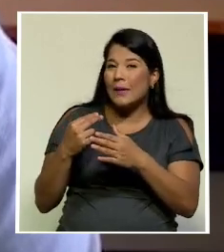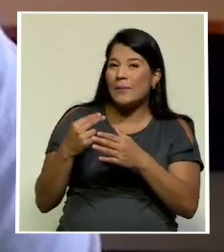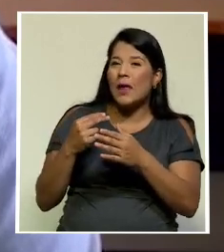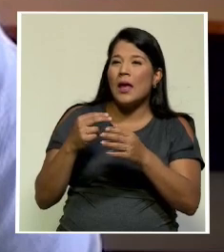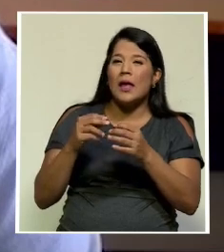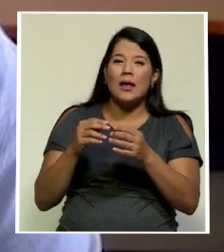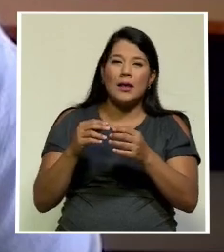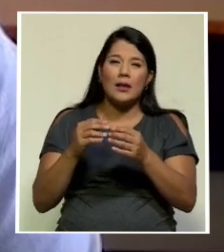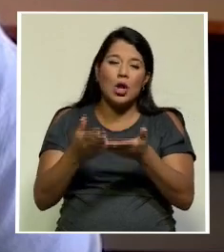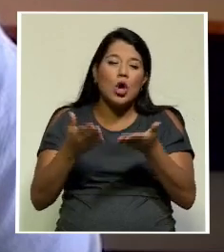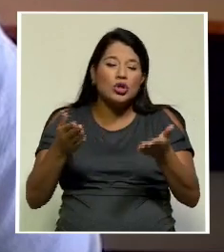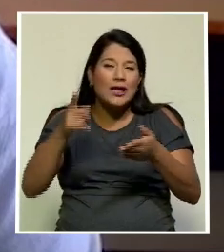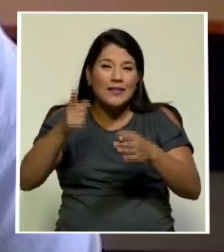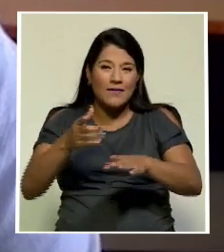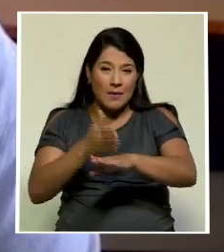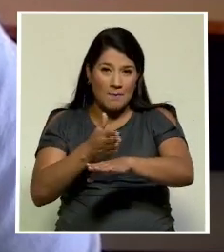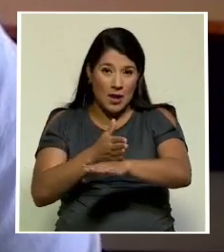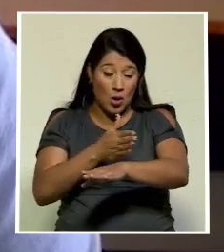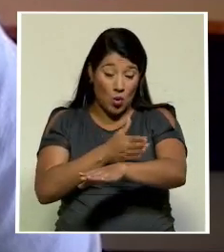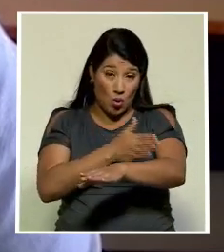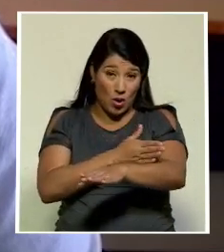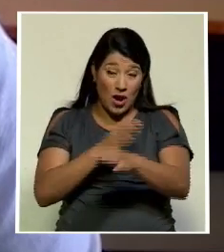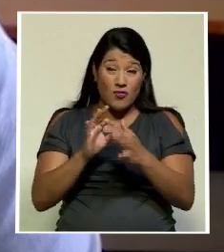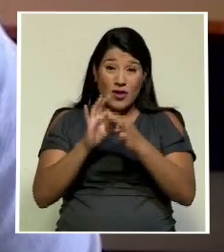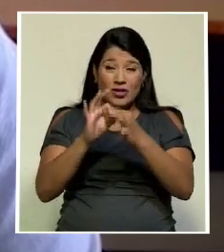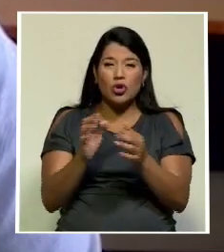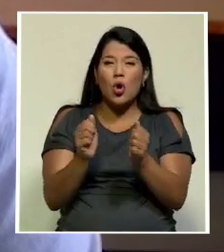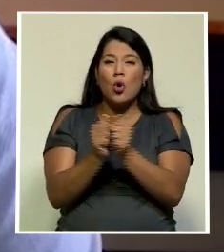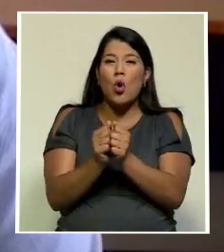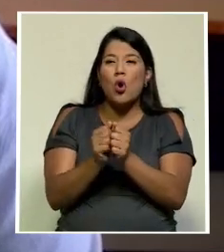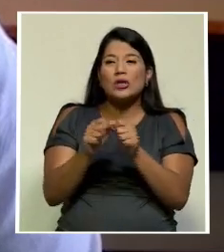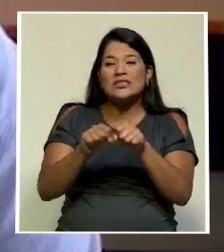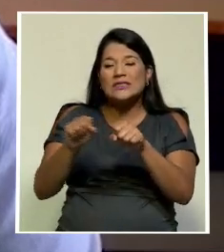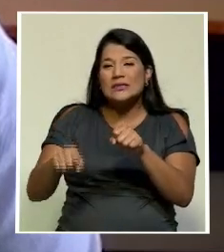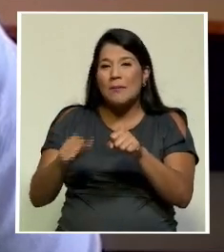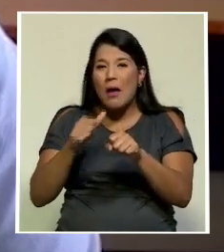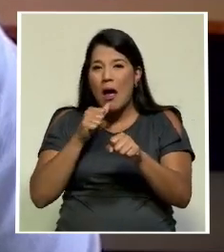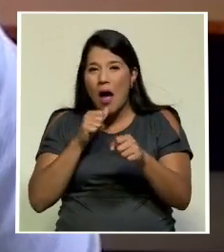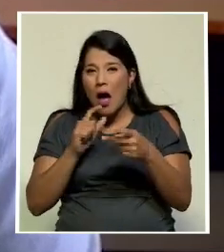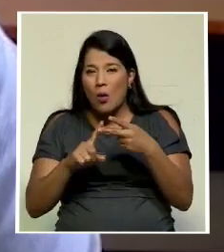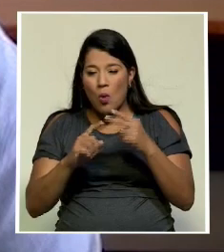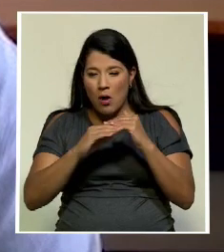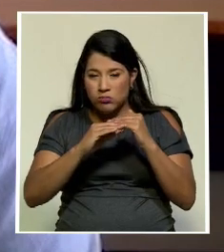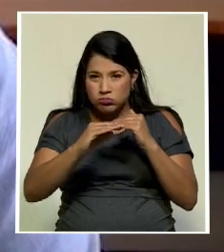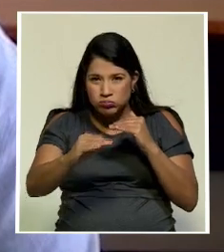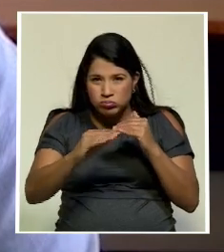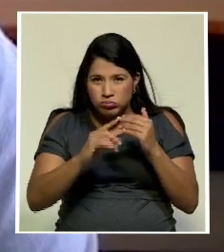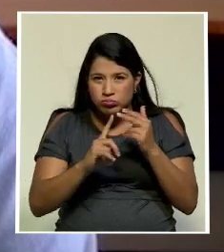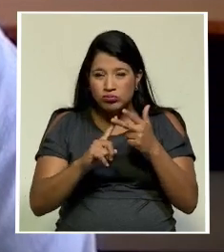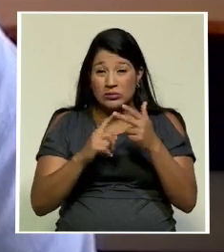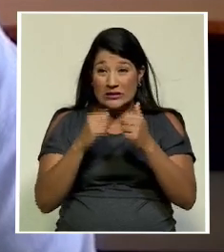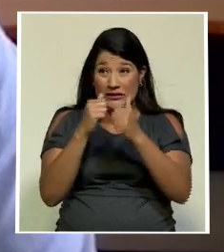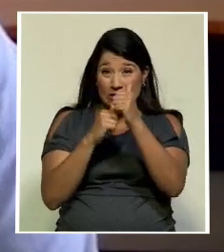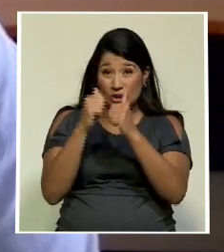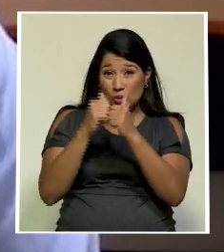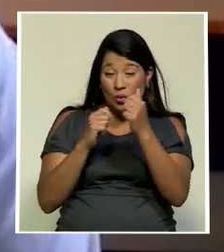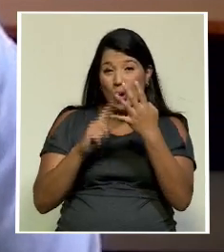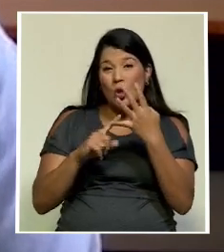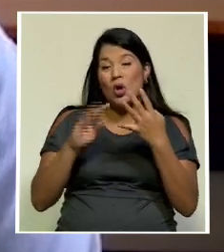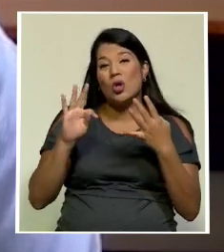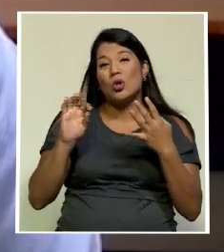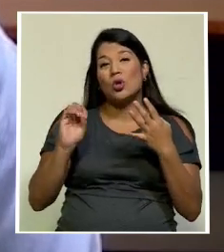estudios previos relacionados con la parte hidrológica, las estructuras de pavimento, la parte estructural y la topografía.